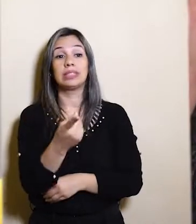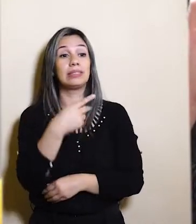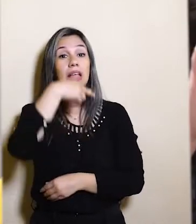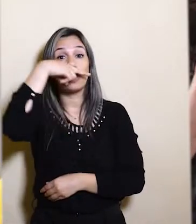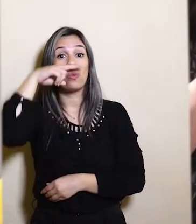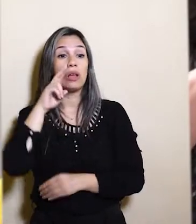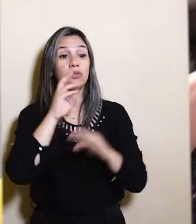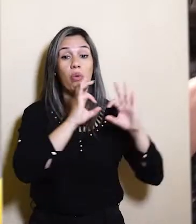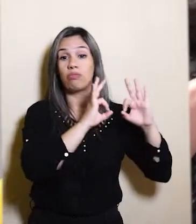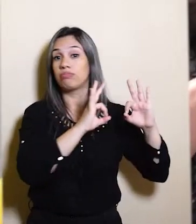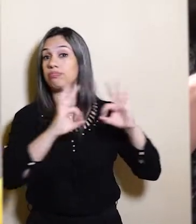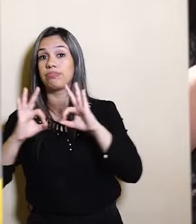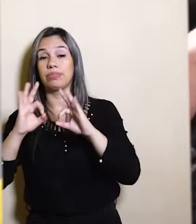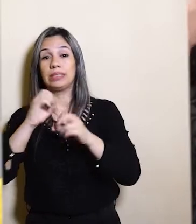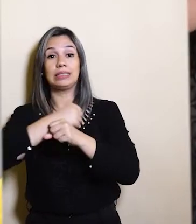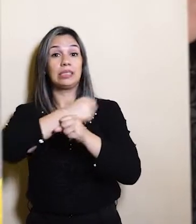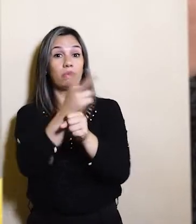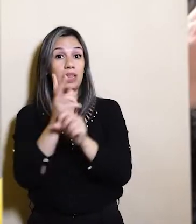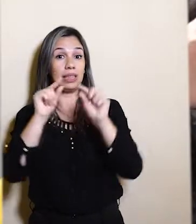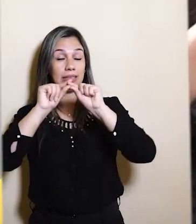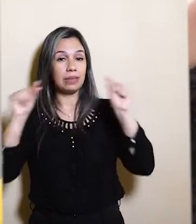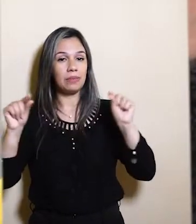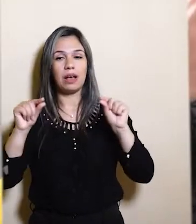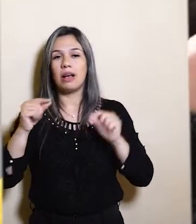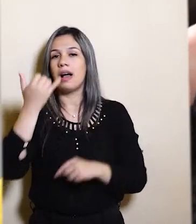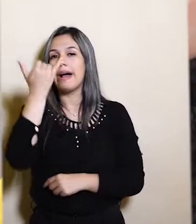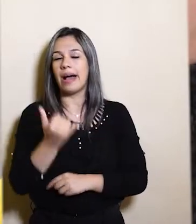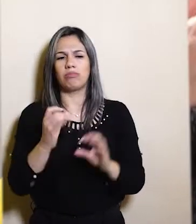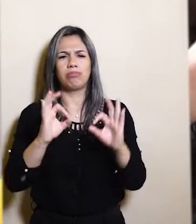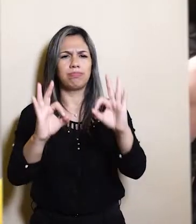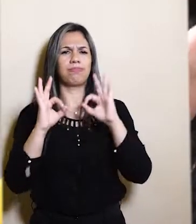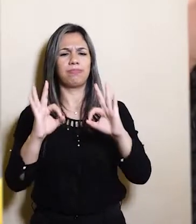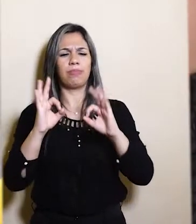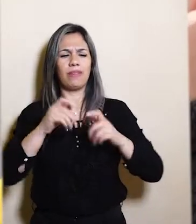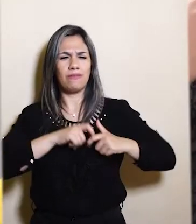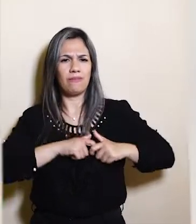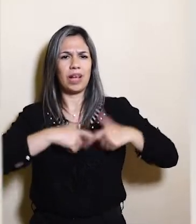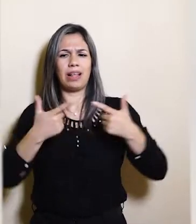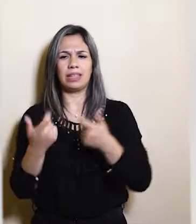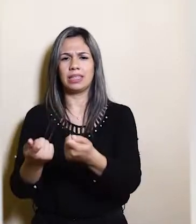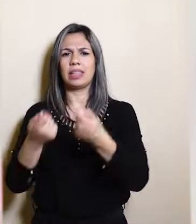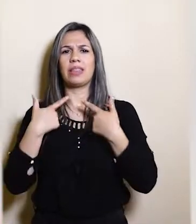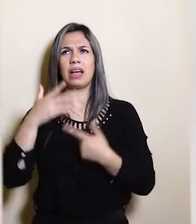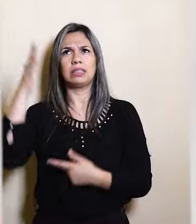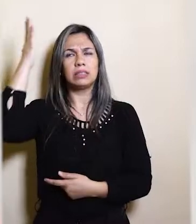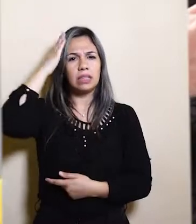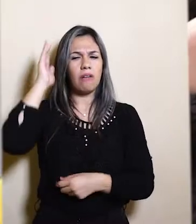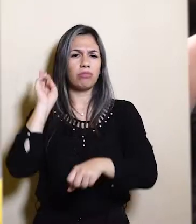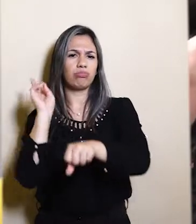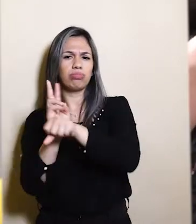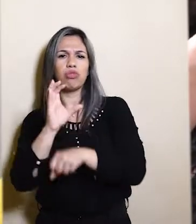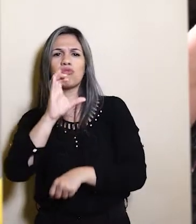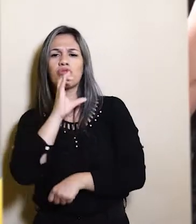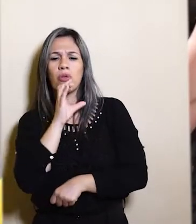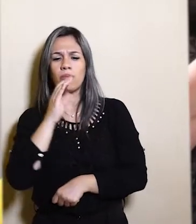en sexualidad, así como la describes, una educación plena, que empodere, que le dé agencia a las niñas, niños, adolescentes